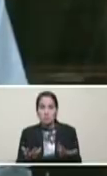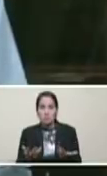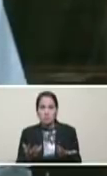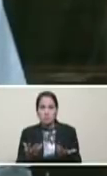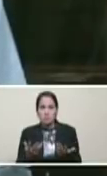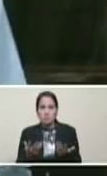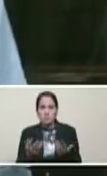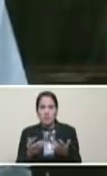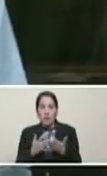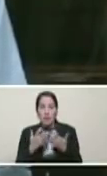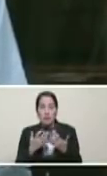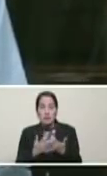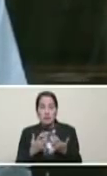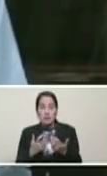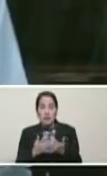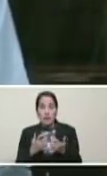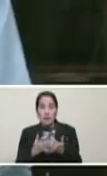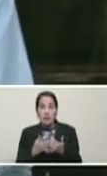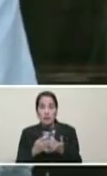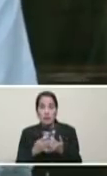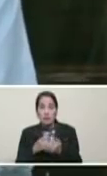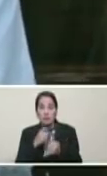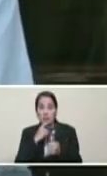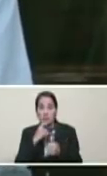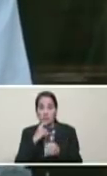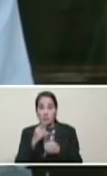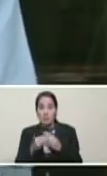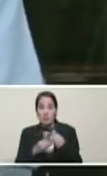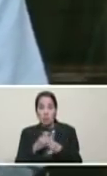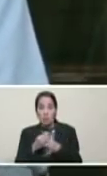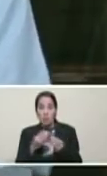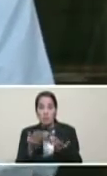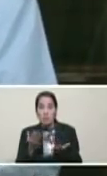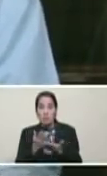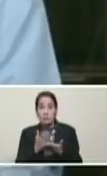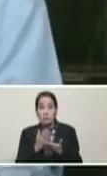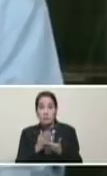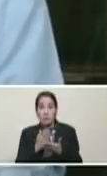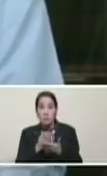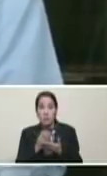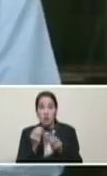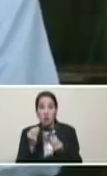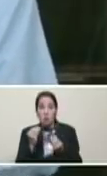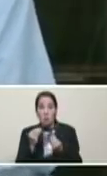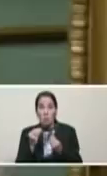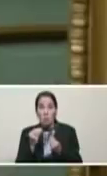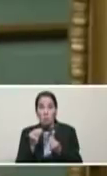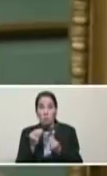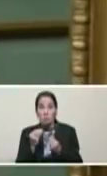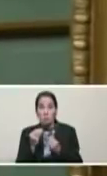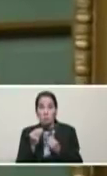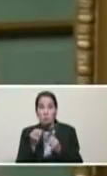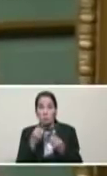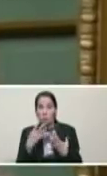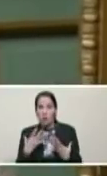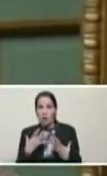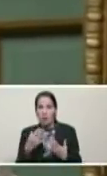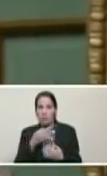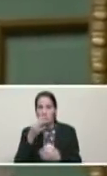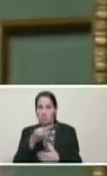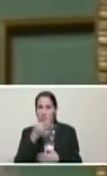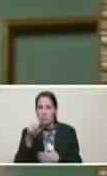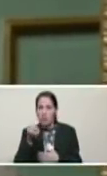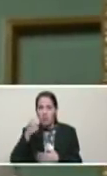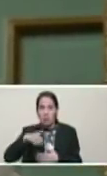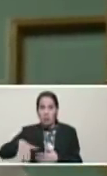de esta guerra terrible que nos hace el imperialismo contra la capacidad productiva de venezuela buenas tardes presidente buenas tardes